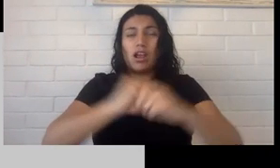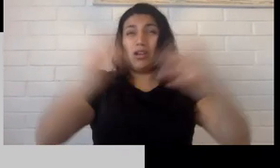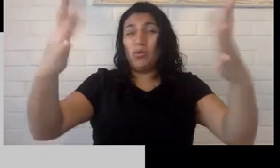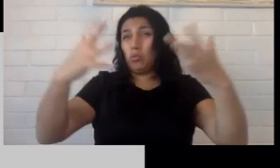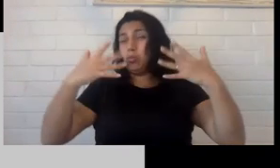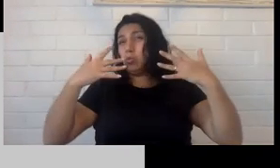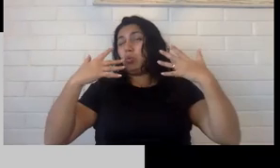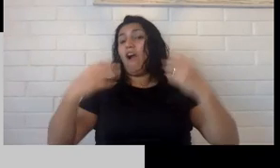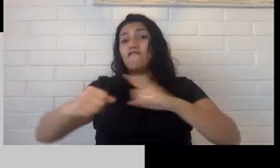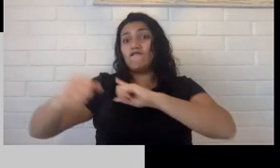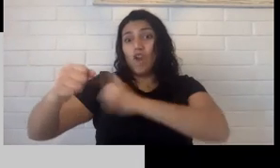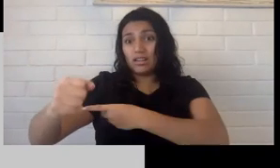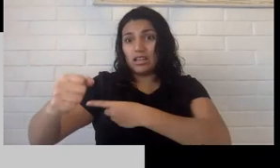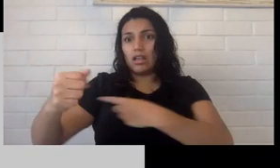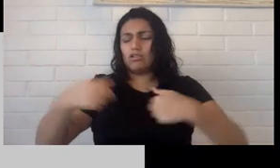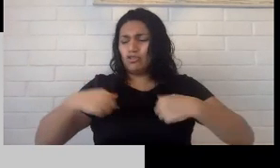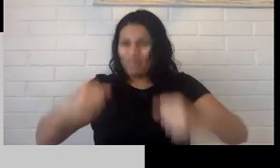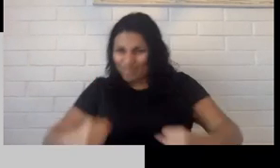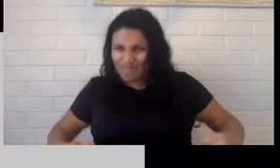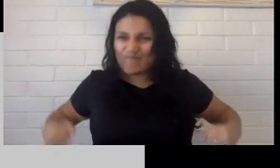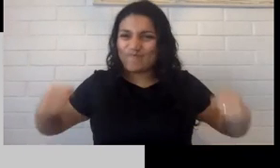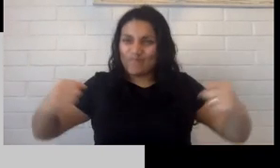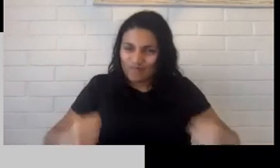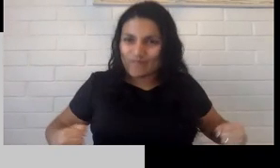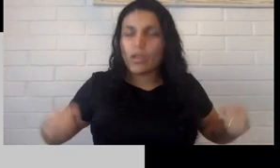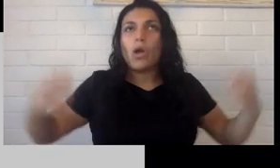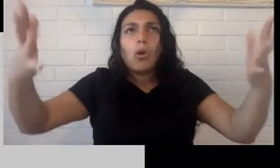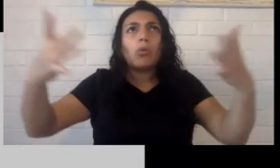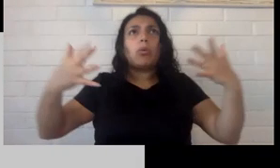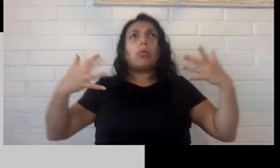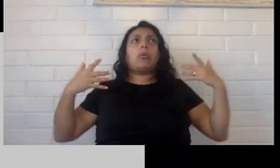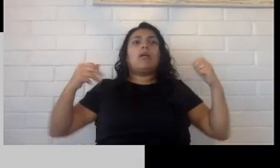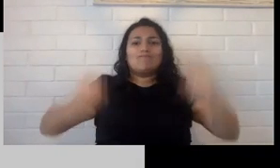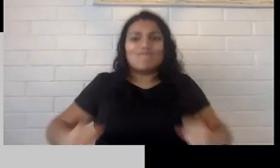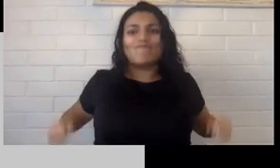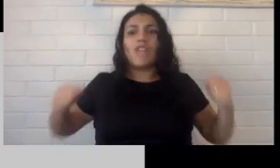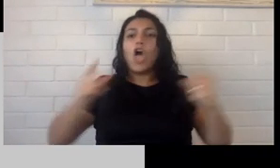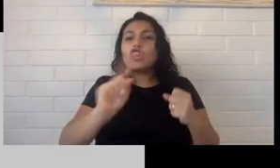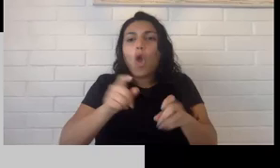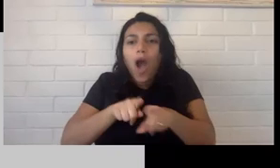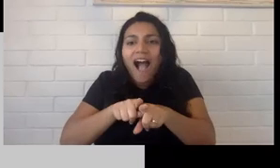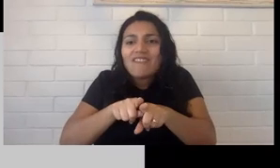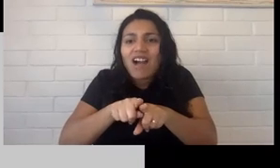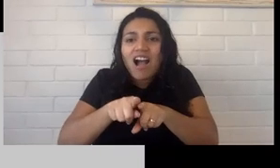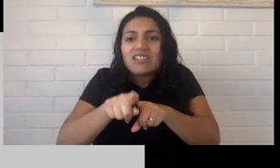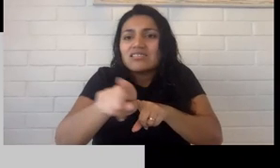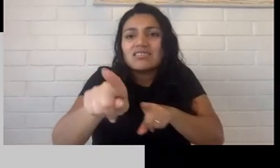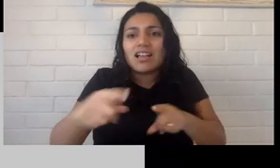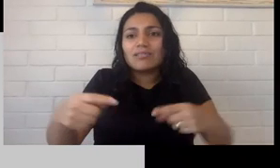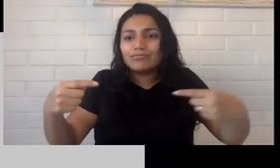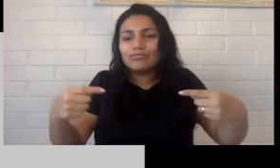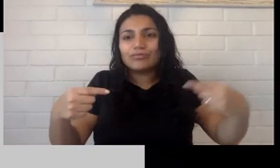contrabalancear y finalmente uno puede remar y no avanzar, quedarse detenido en un punto, porque las dos